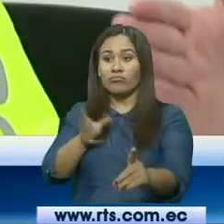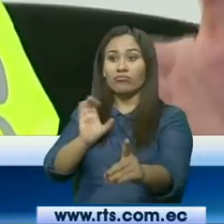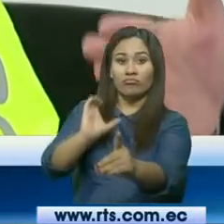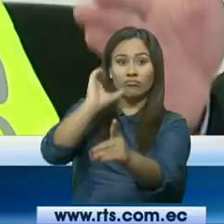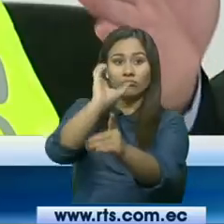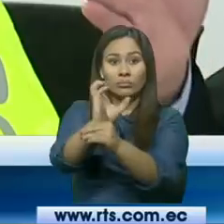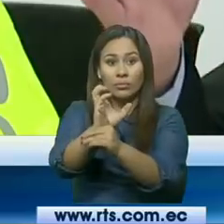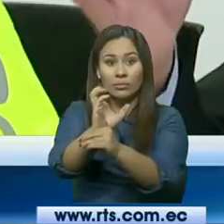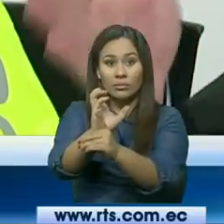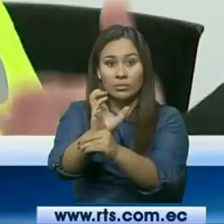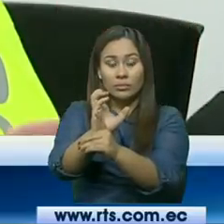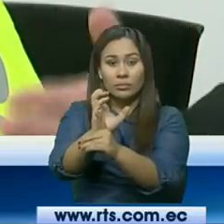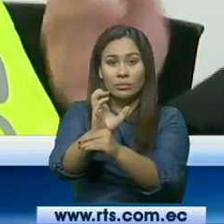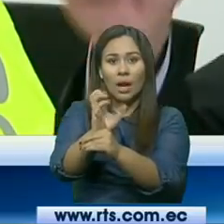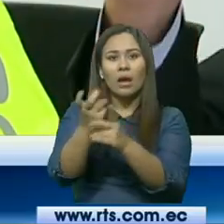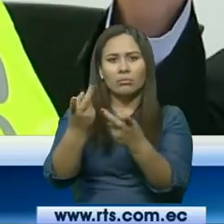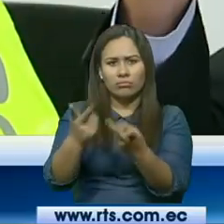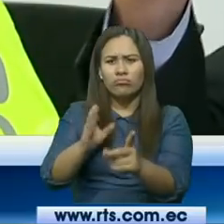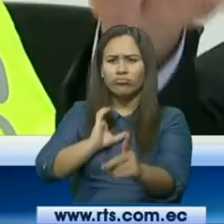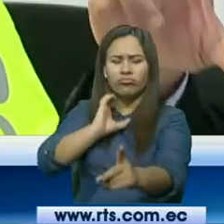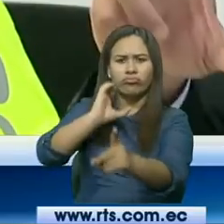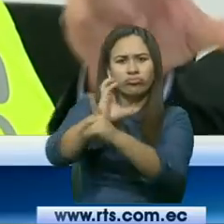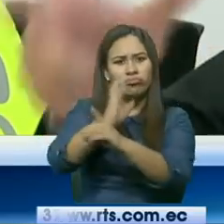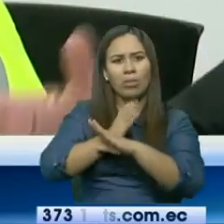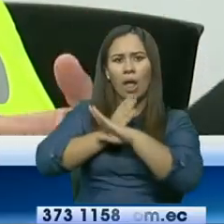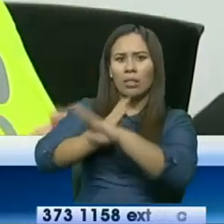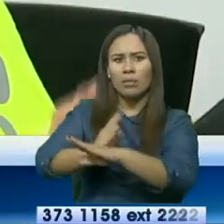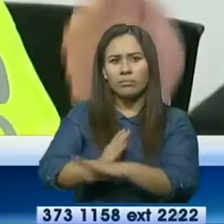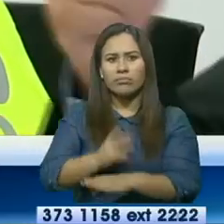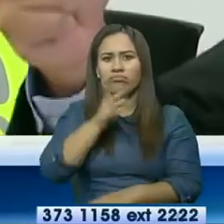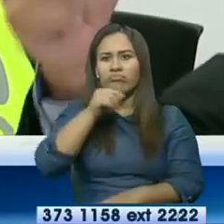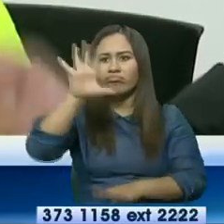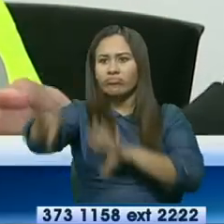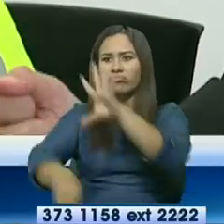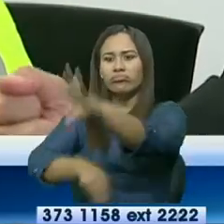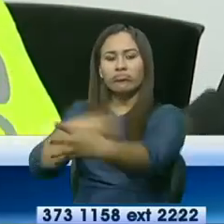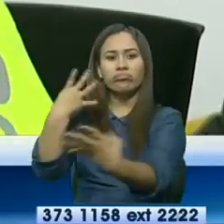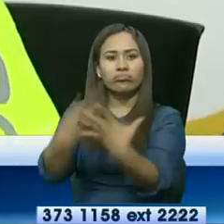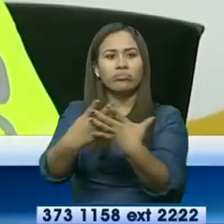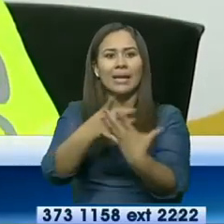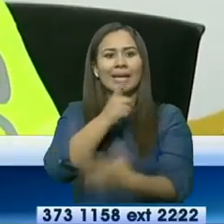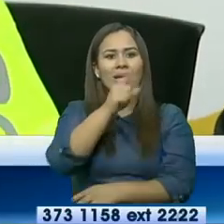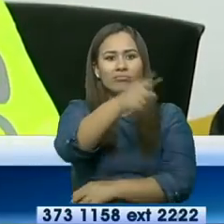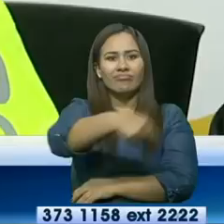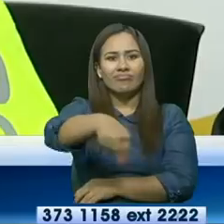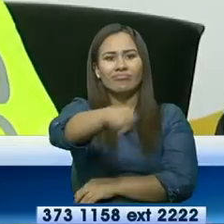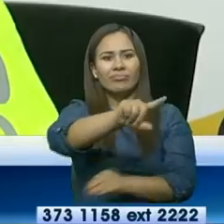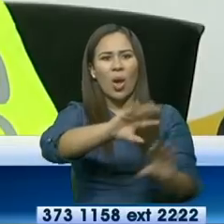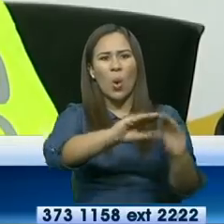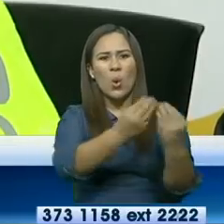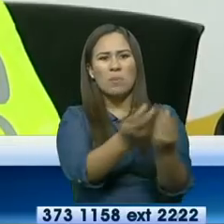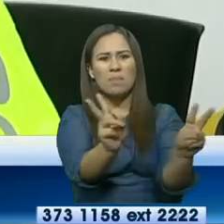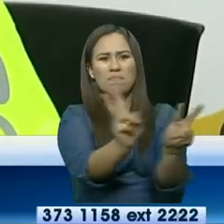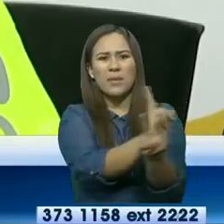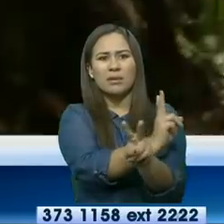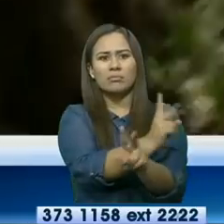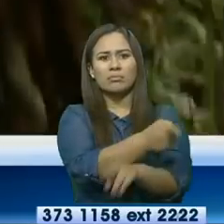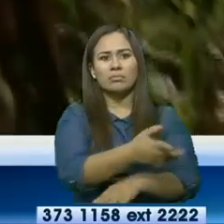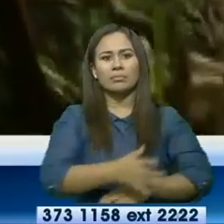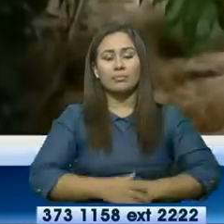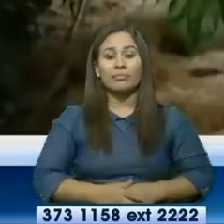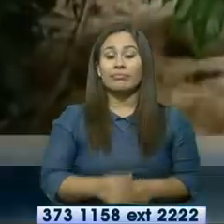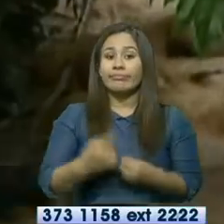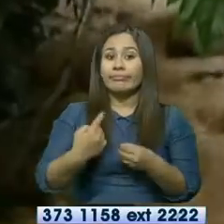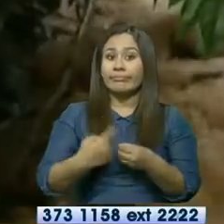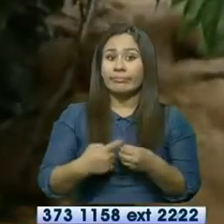de atacar de desarticular y aprender a estas bandas organizadas en